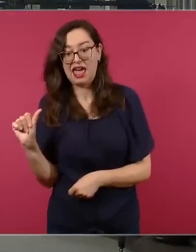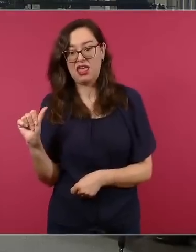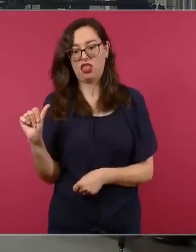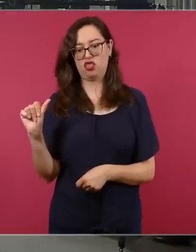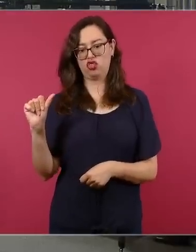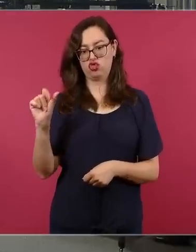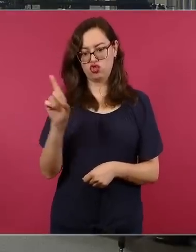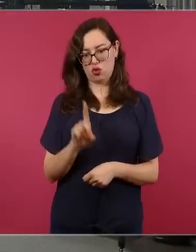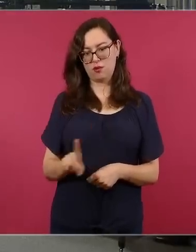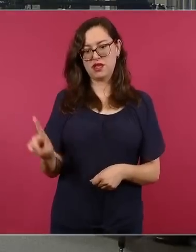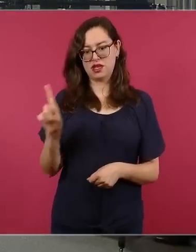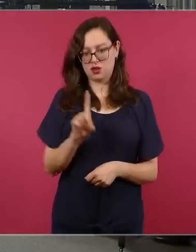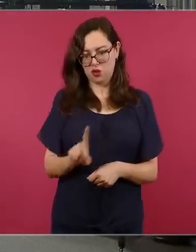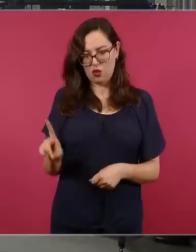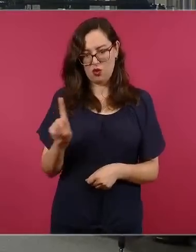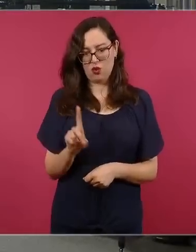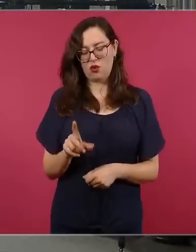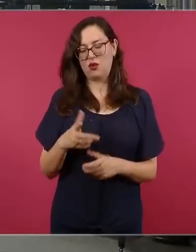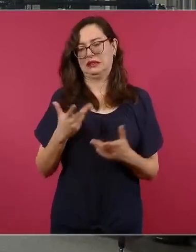equipos,